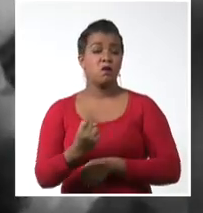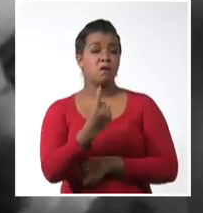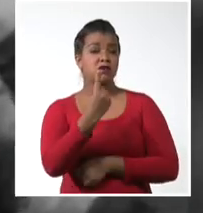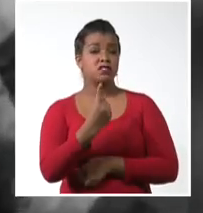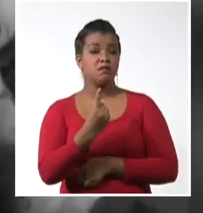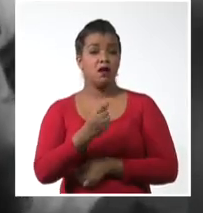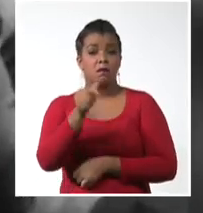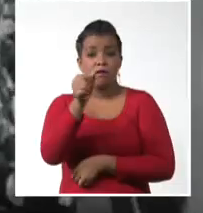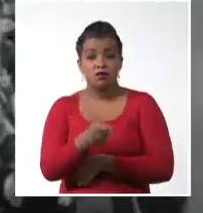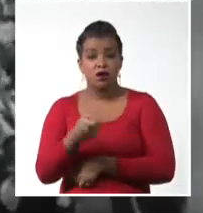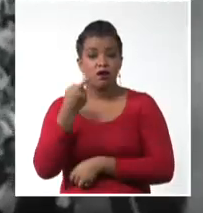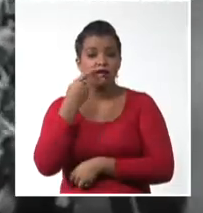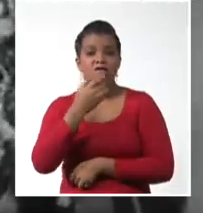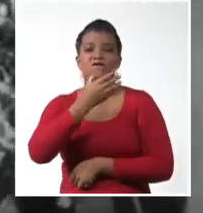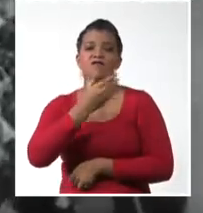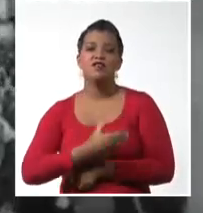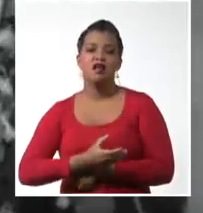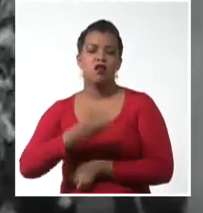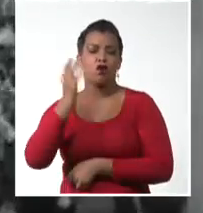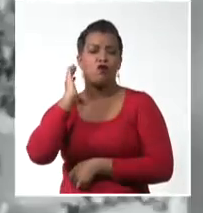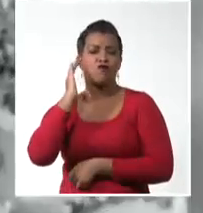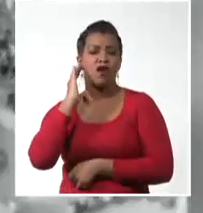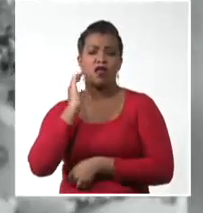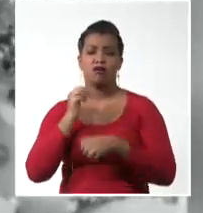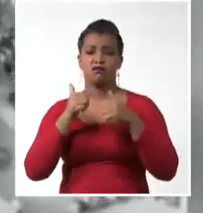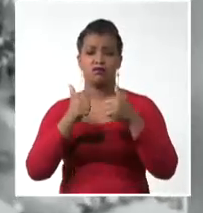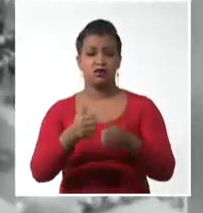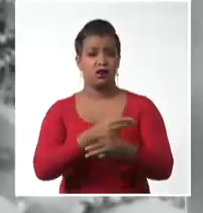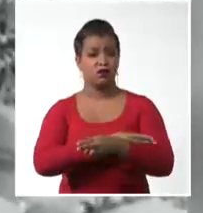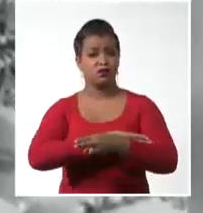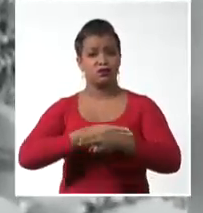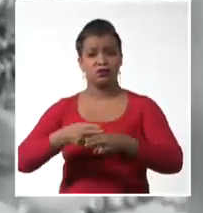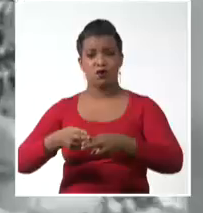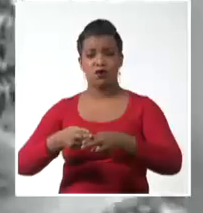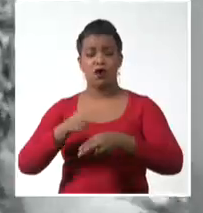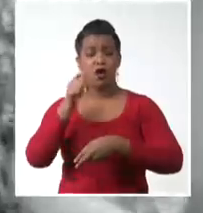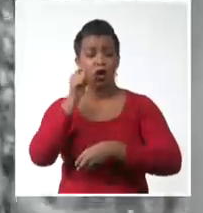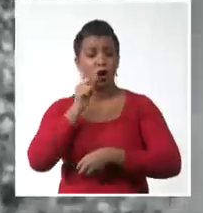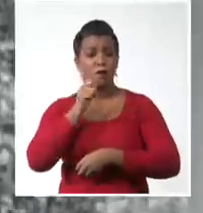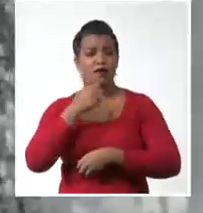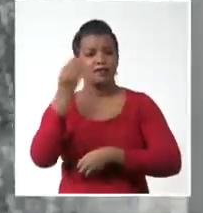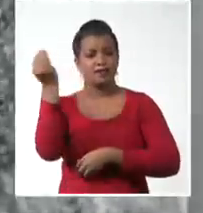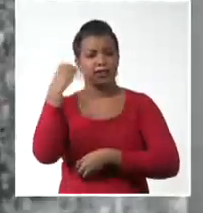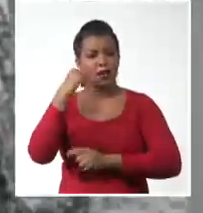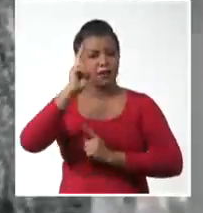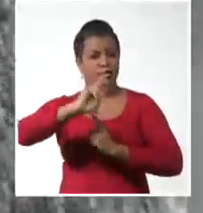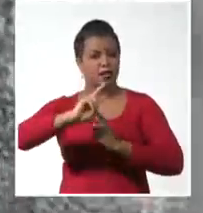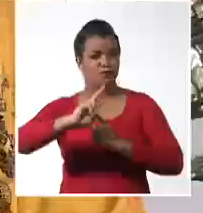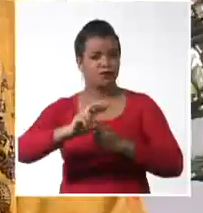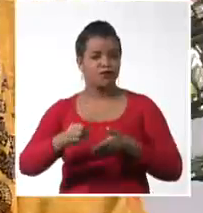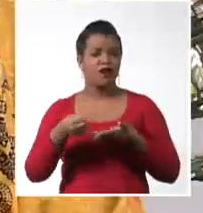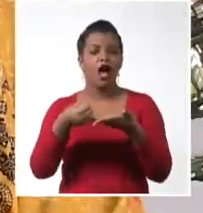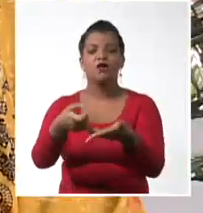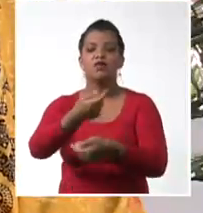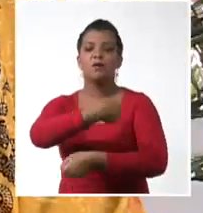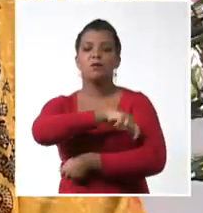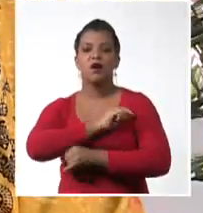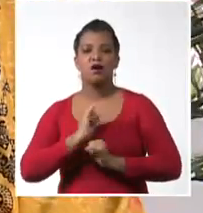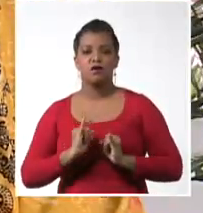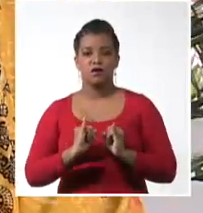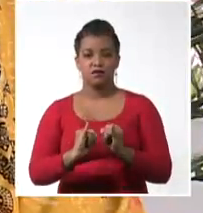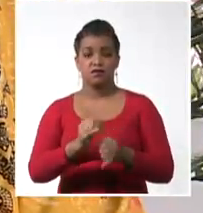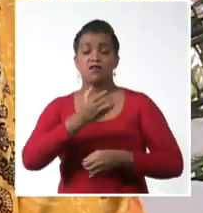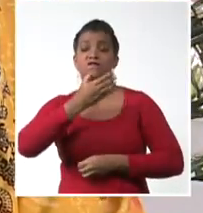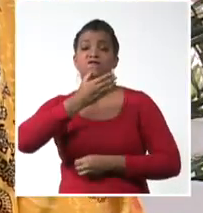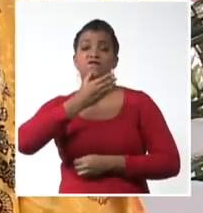más grandes oradores de la historia mundial y un gran movilizador que supo utilizar la televisión para llegar al pueblo. Fidel fue un